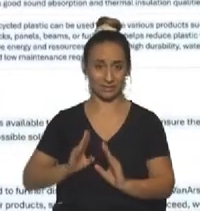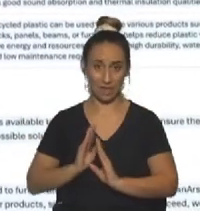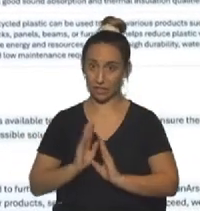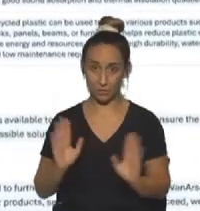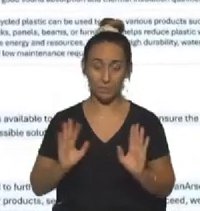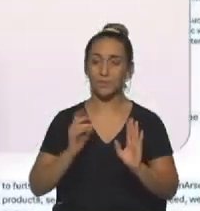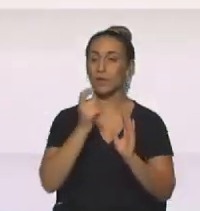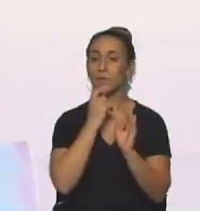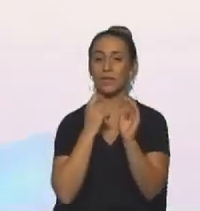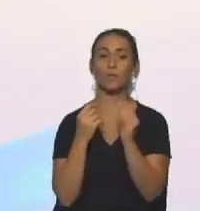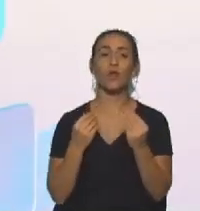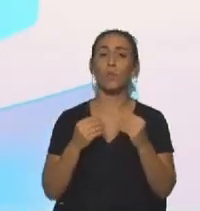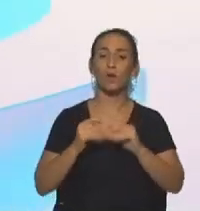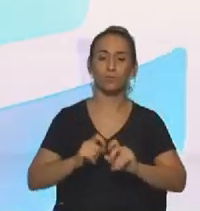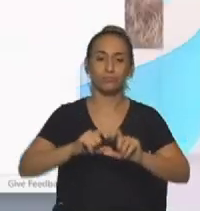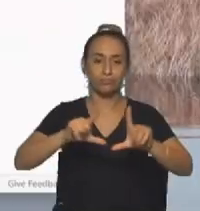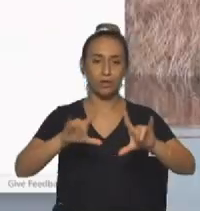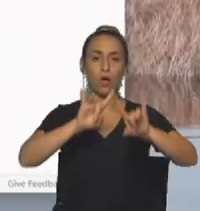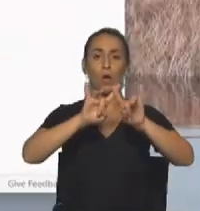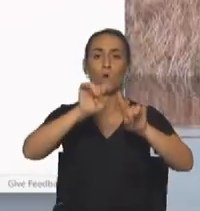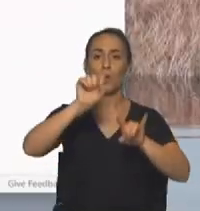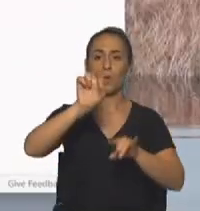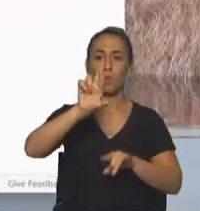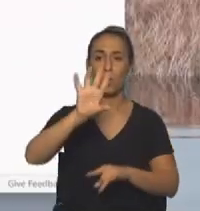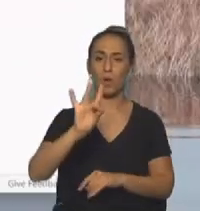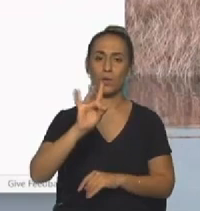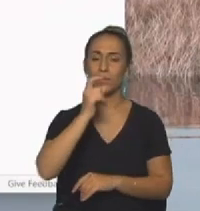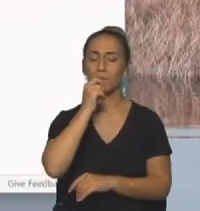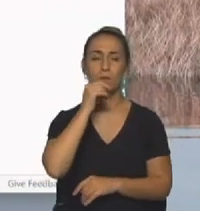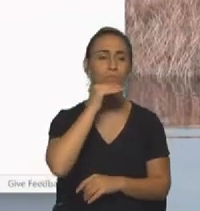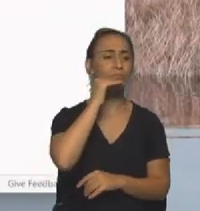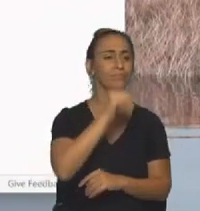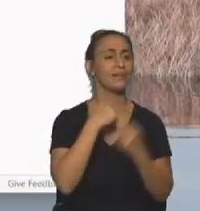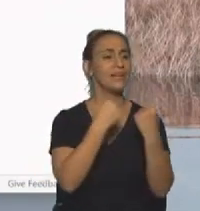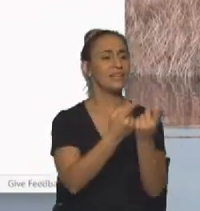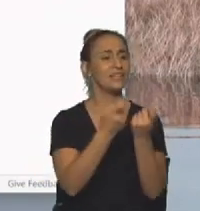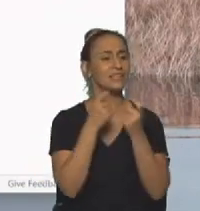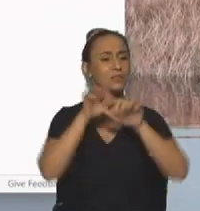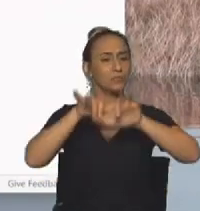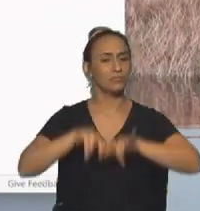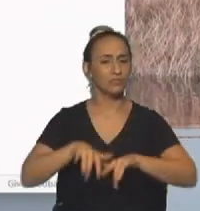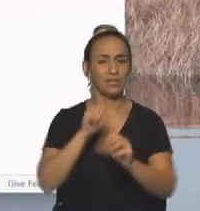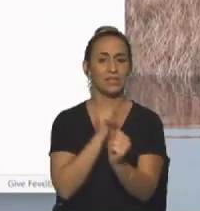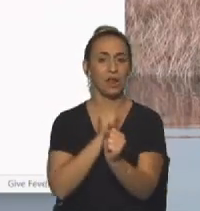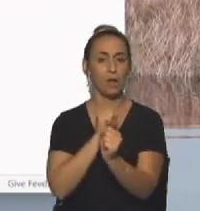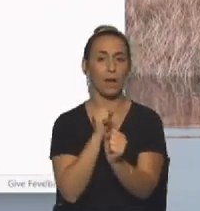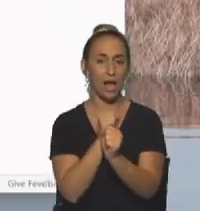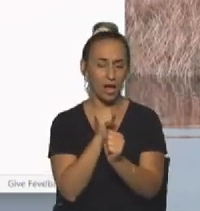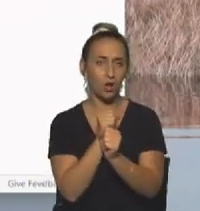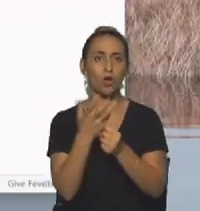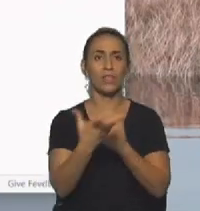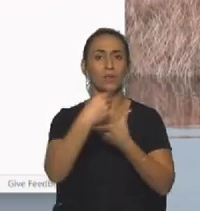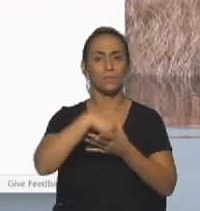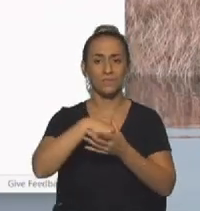de un documento. Abrís un Word y le decís, Copilot, yo necesito redactar un trabajo que